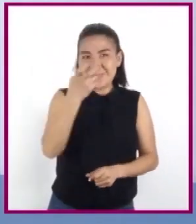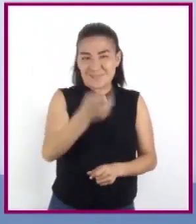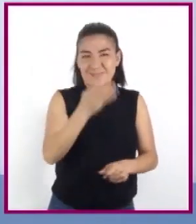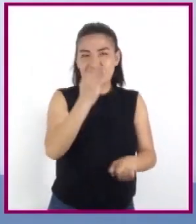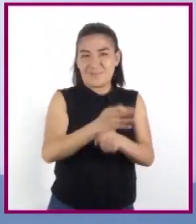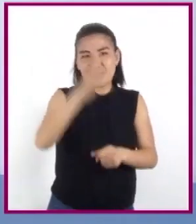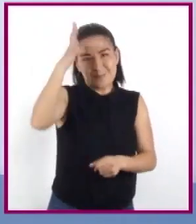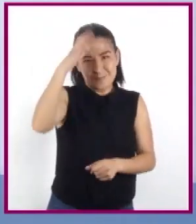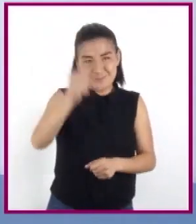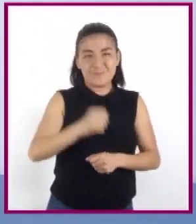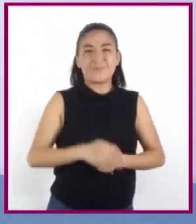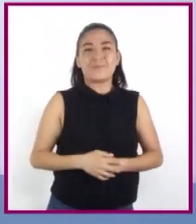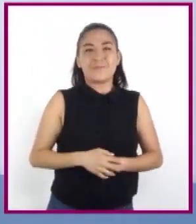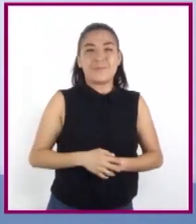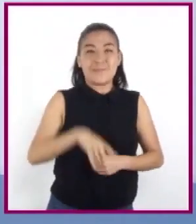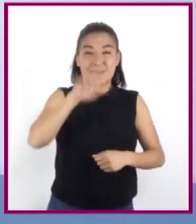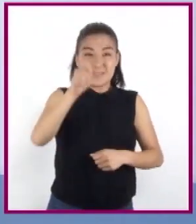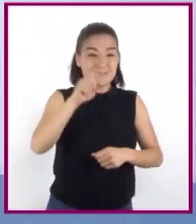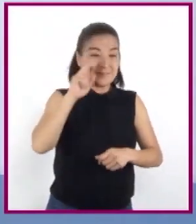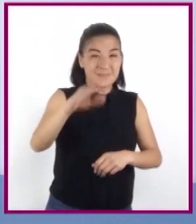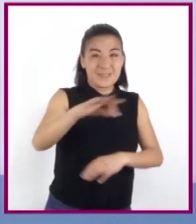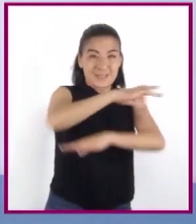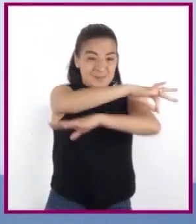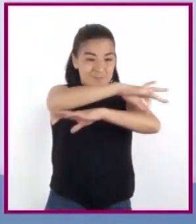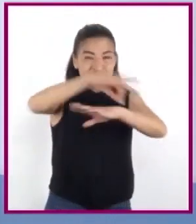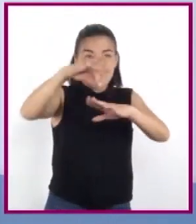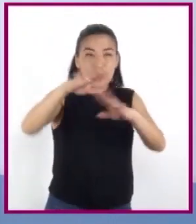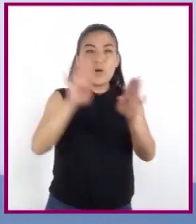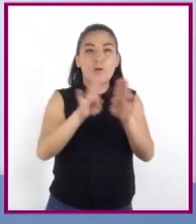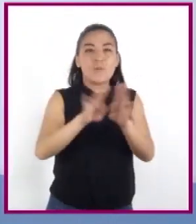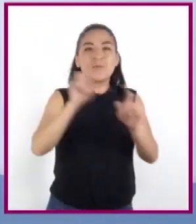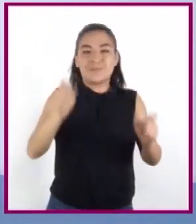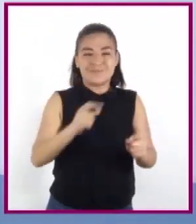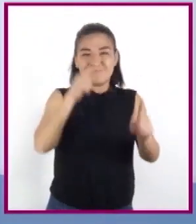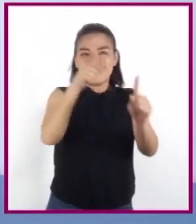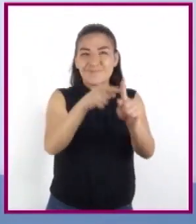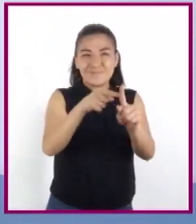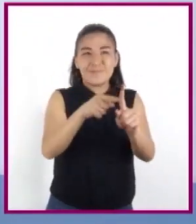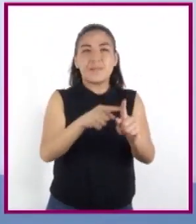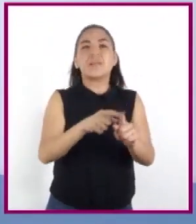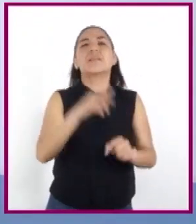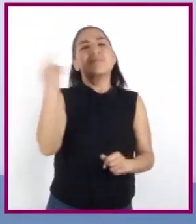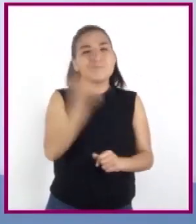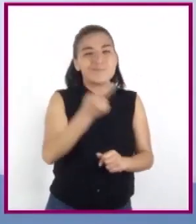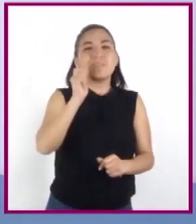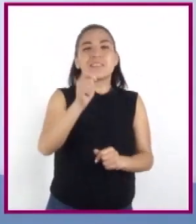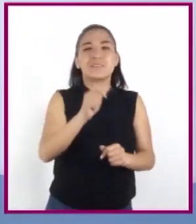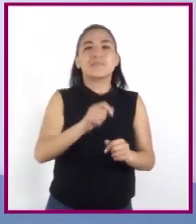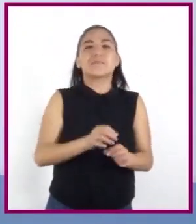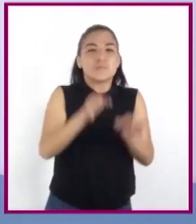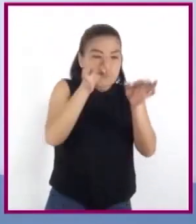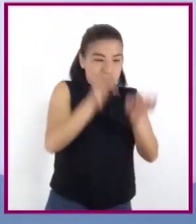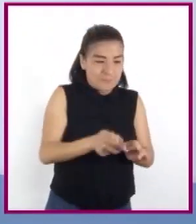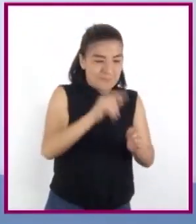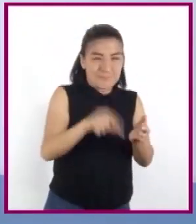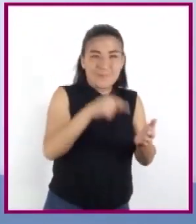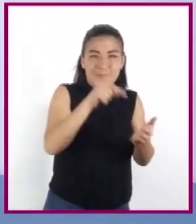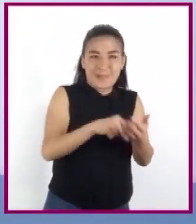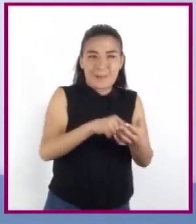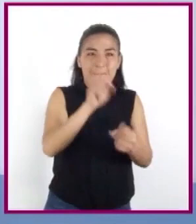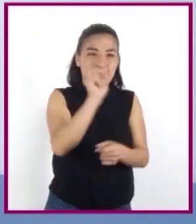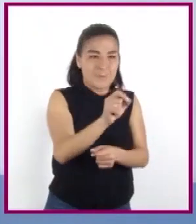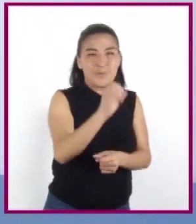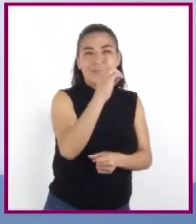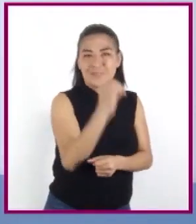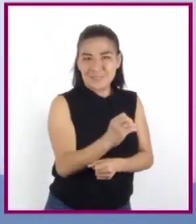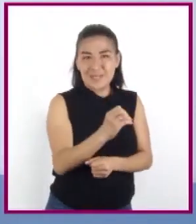concepto. La línea recta de la gráfica de proporción directa necesariamente pasa por el origen. La línea